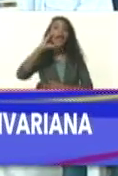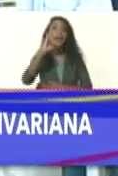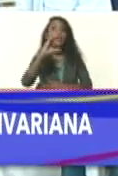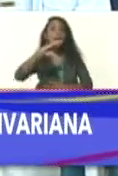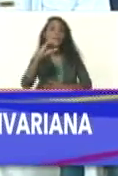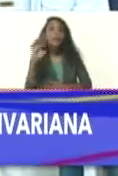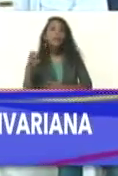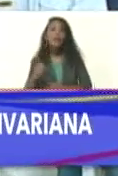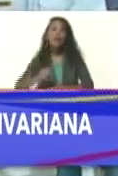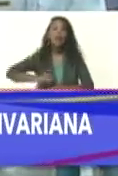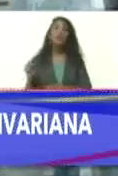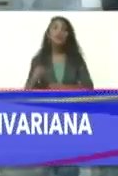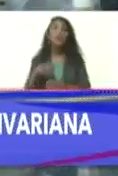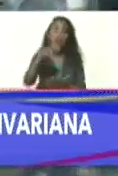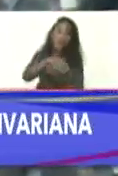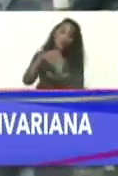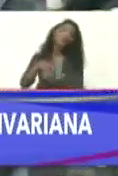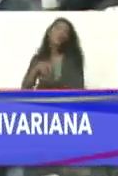policías estadales,